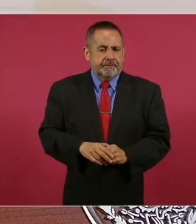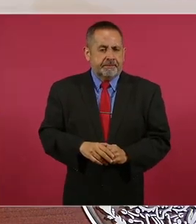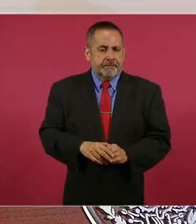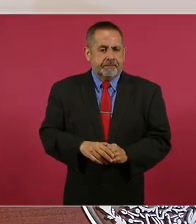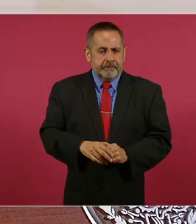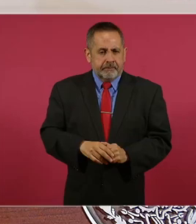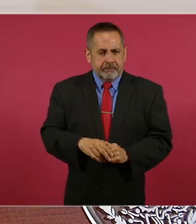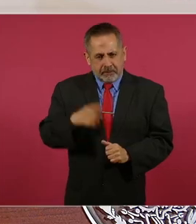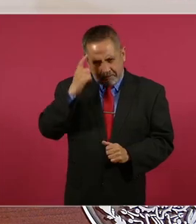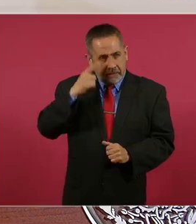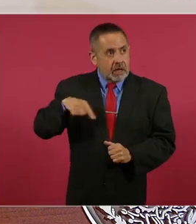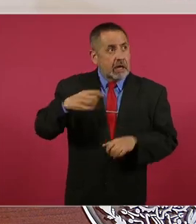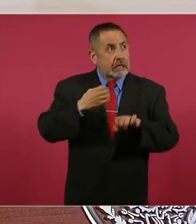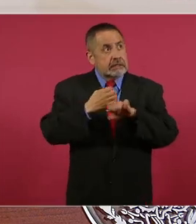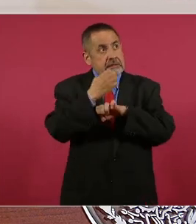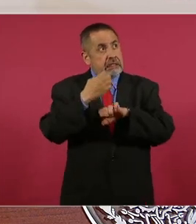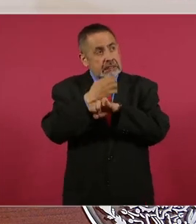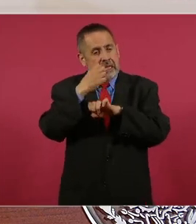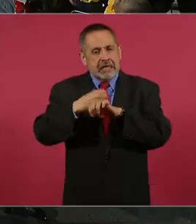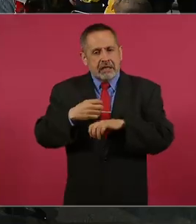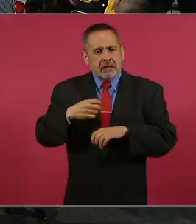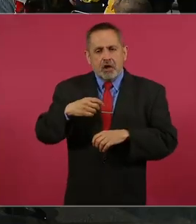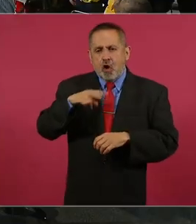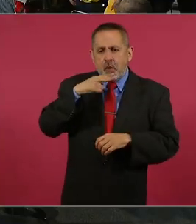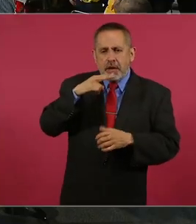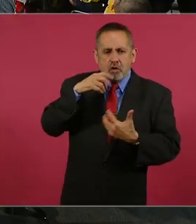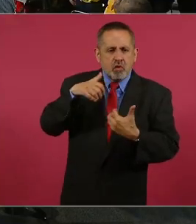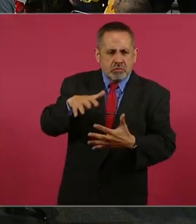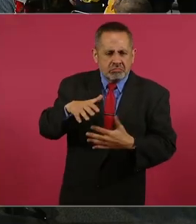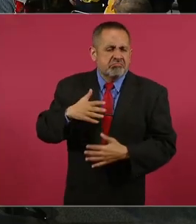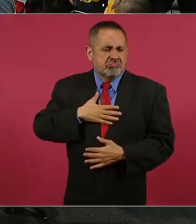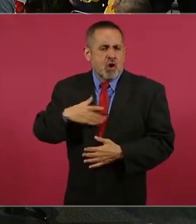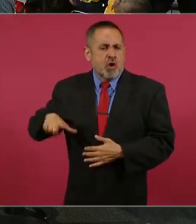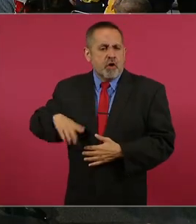para los gobiernos estatales, nosotros ayudamos.